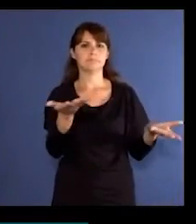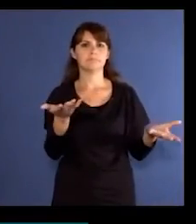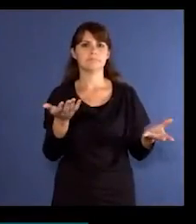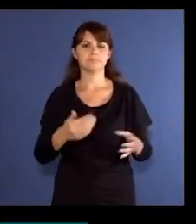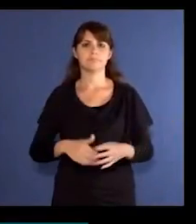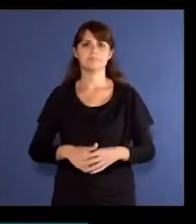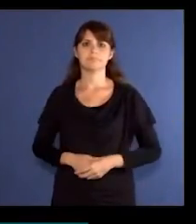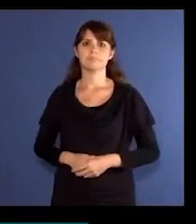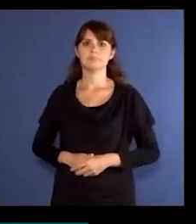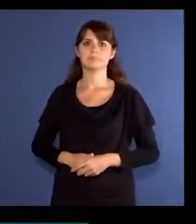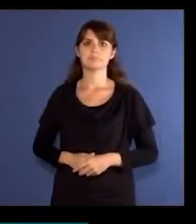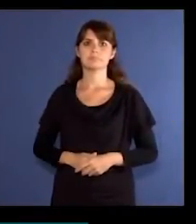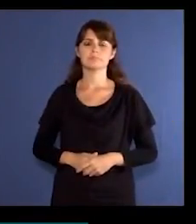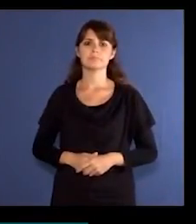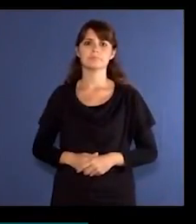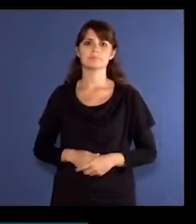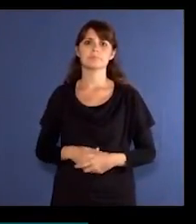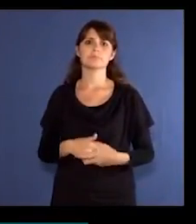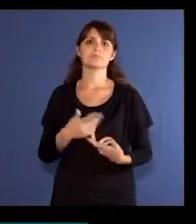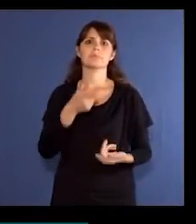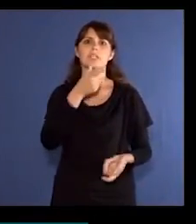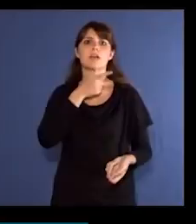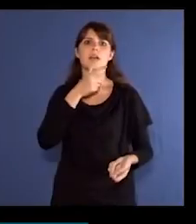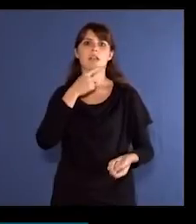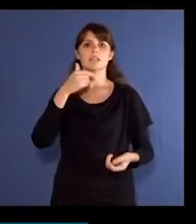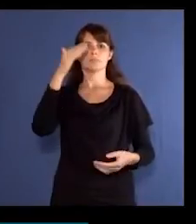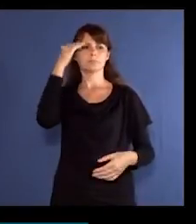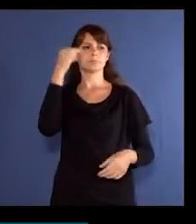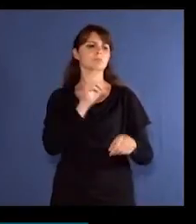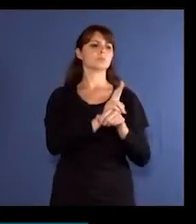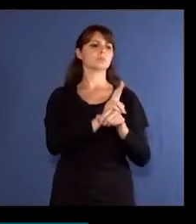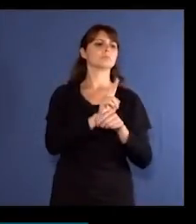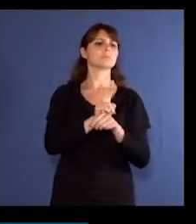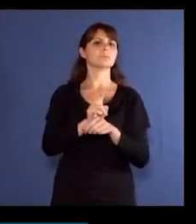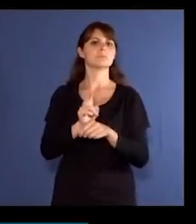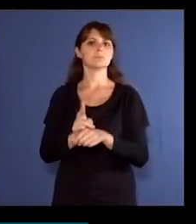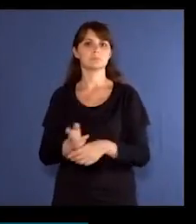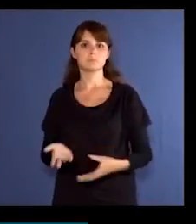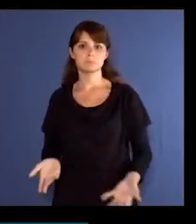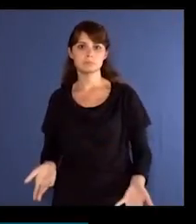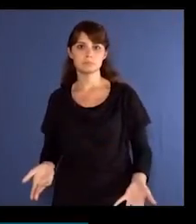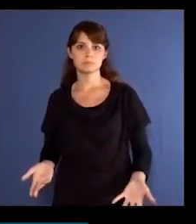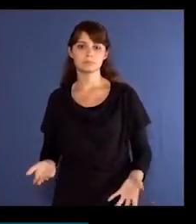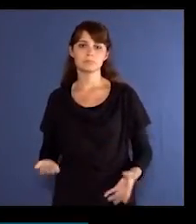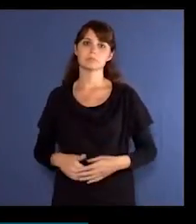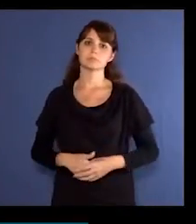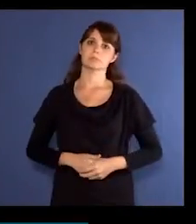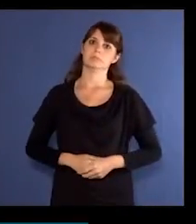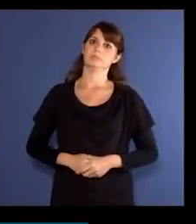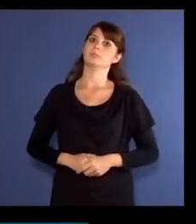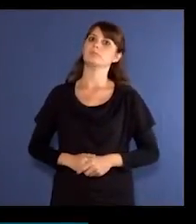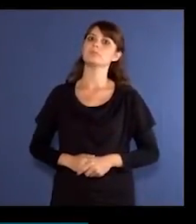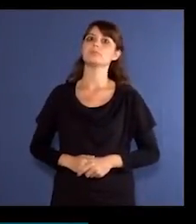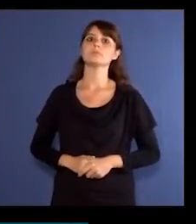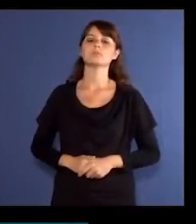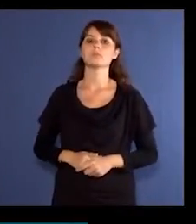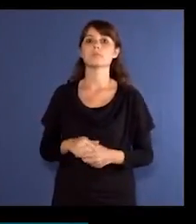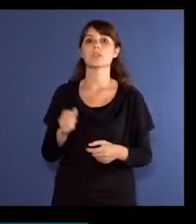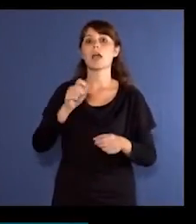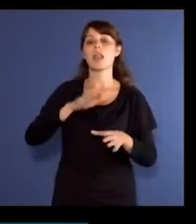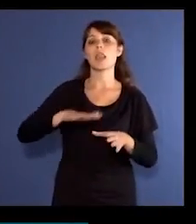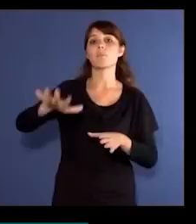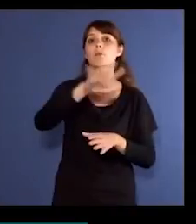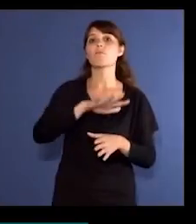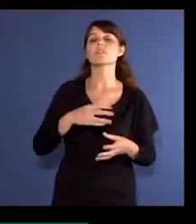no es otra cosa que los guardianes de este ajuste que se quiere llevar adelante. En la provincia de Buenos Aires, esto